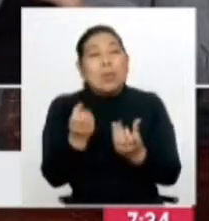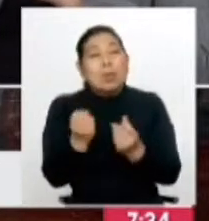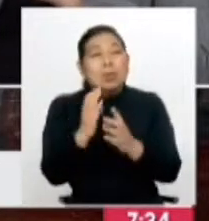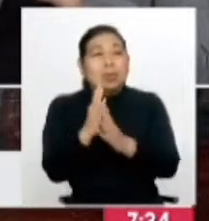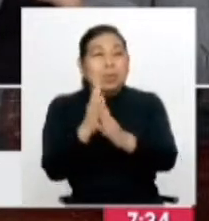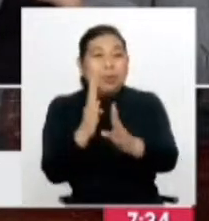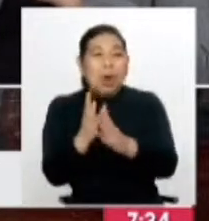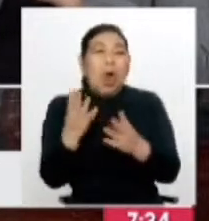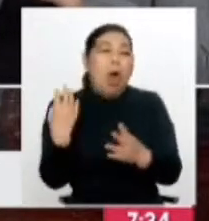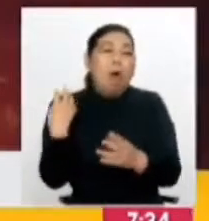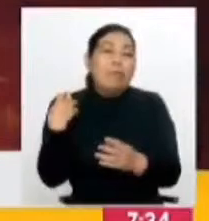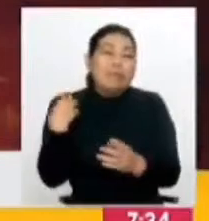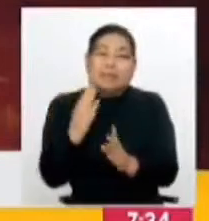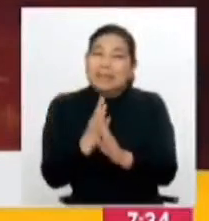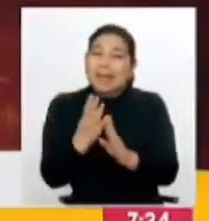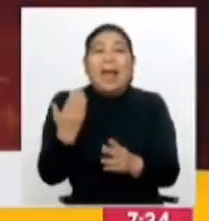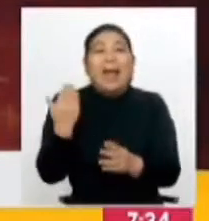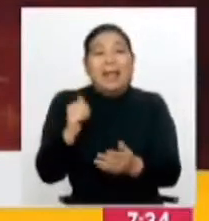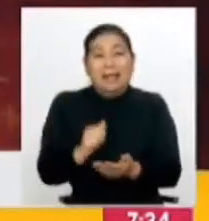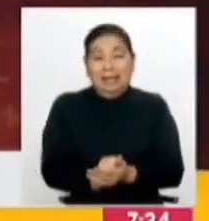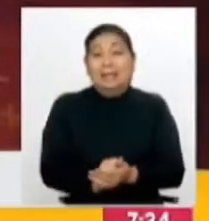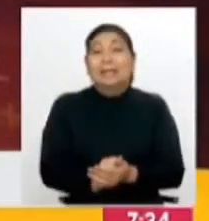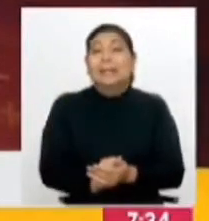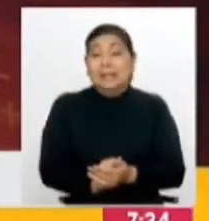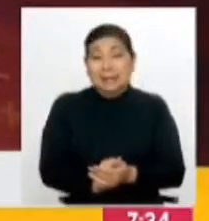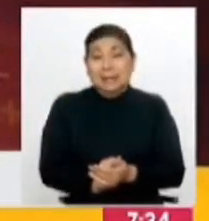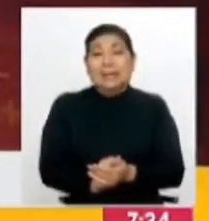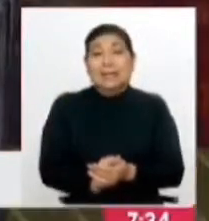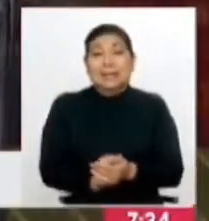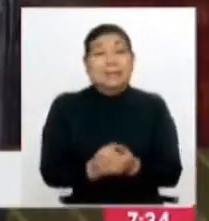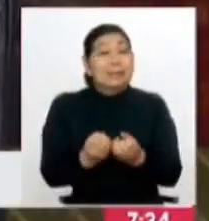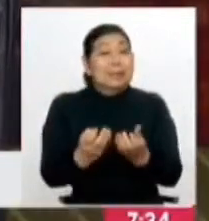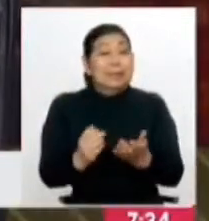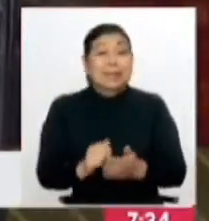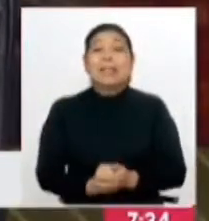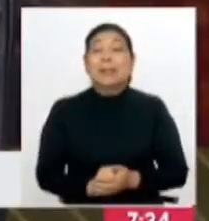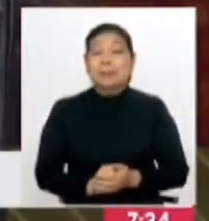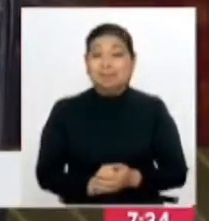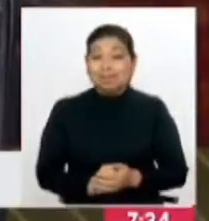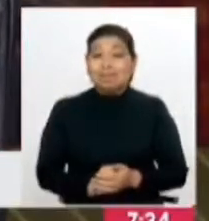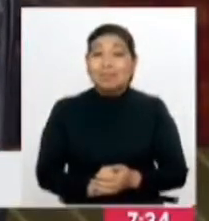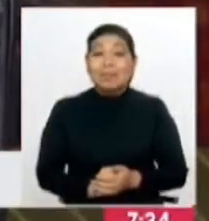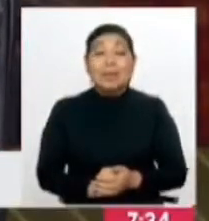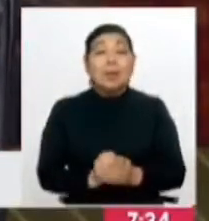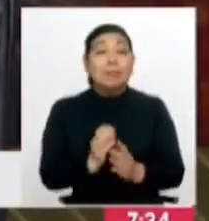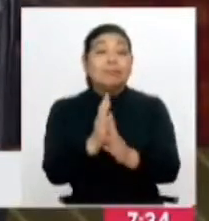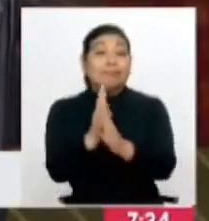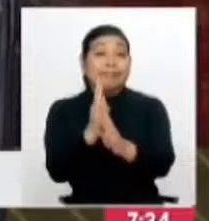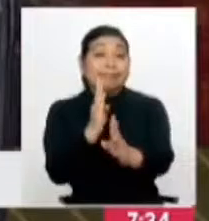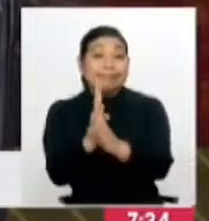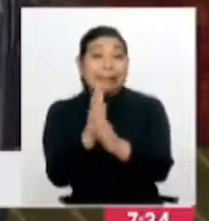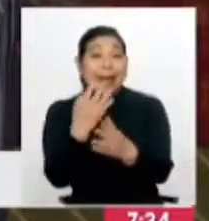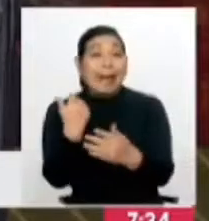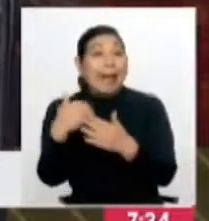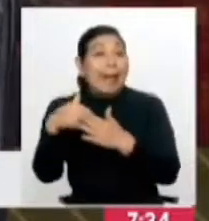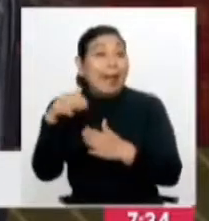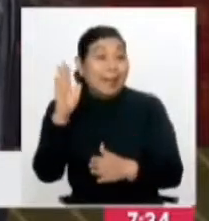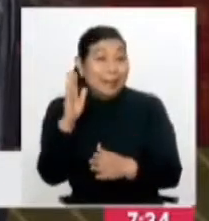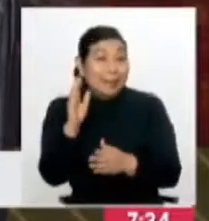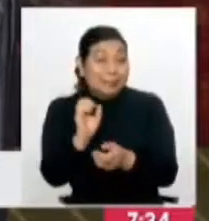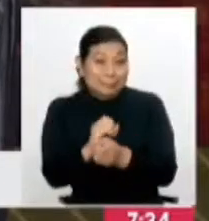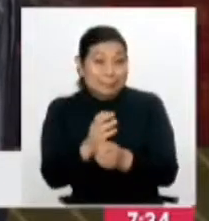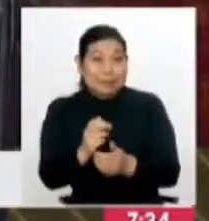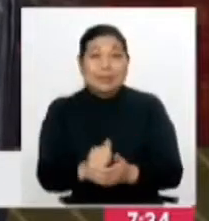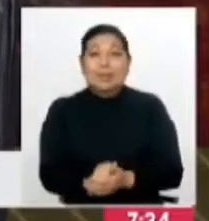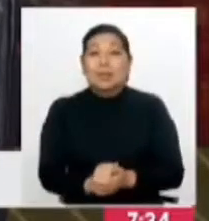terminan adecuándose a los nuevos tiempos de la banca, ¿no? Imagínate, Nicolás, si a las colas que ya teníamos antes de la